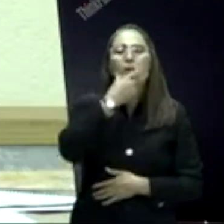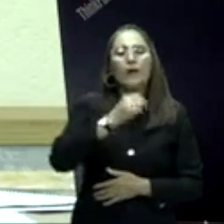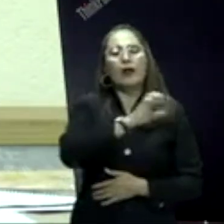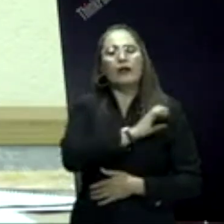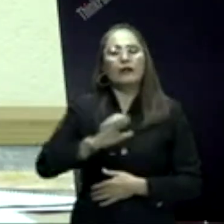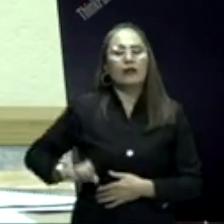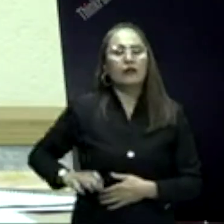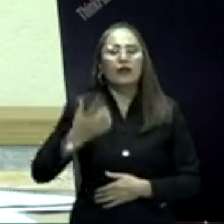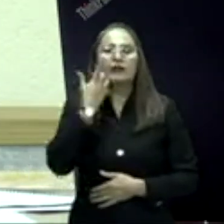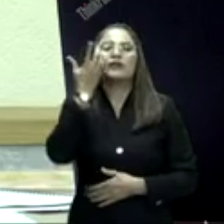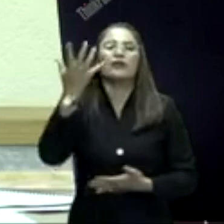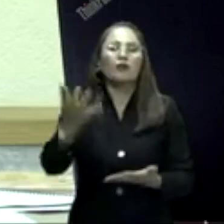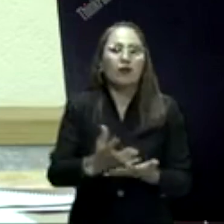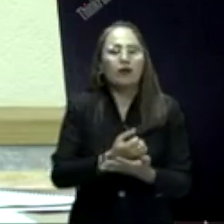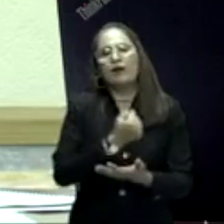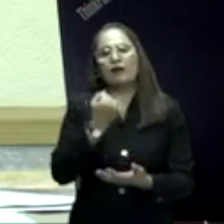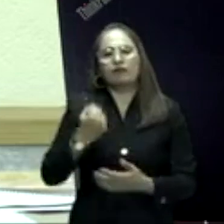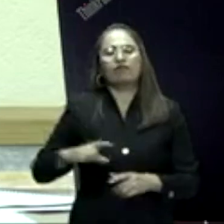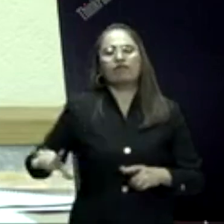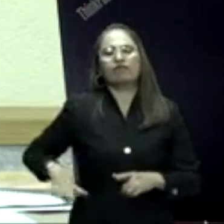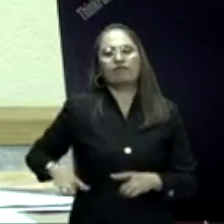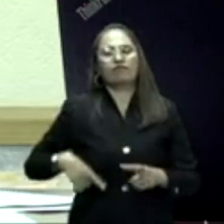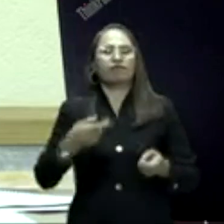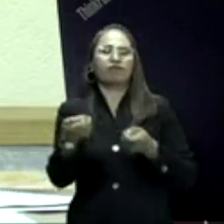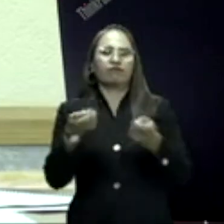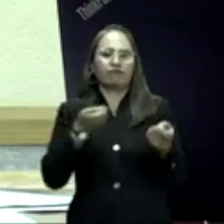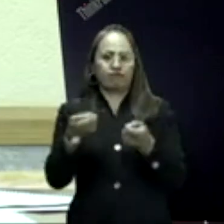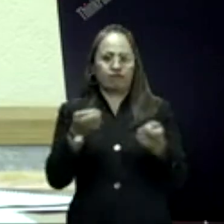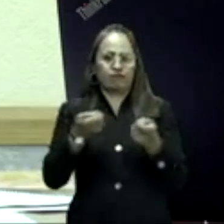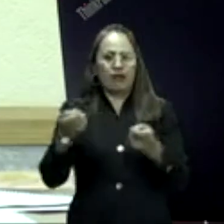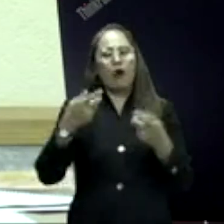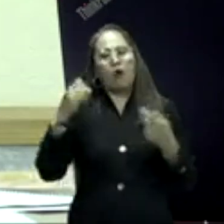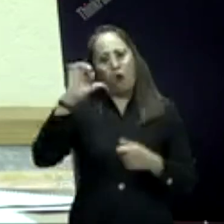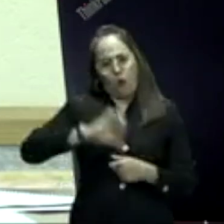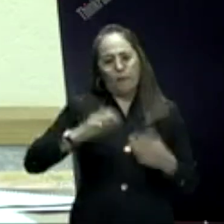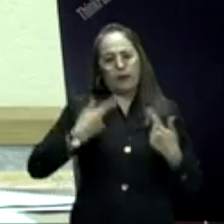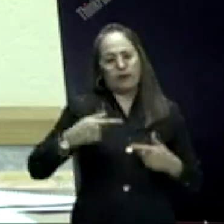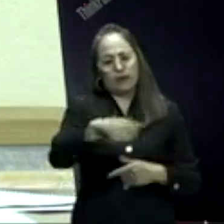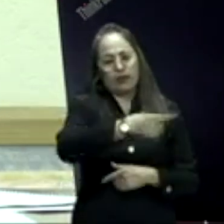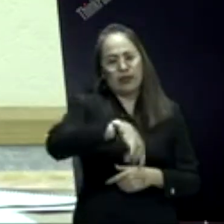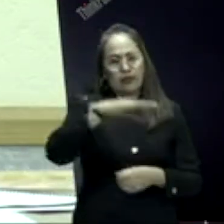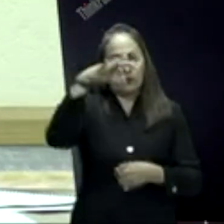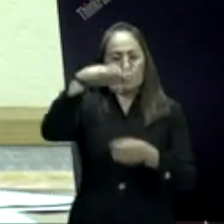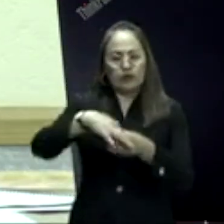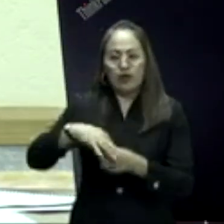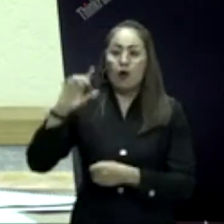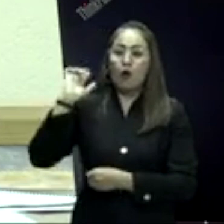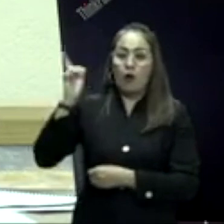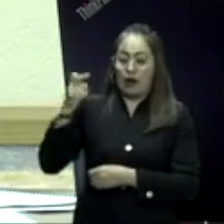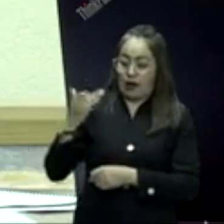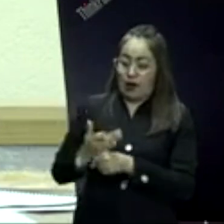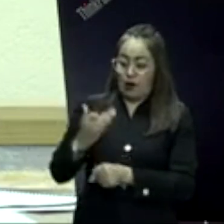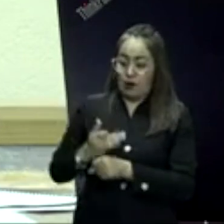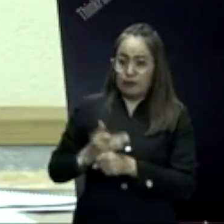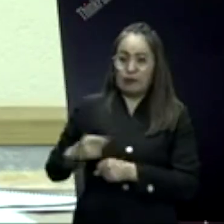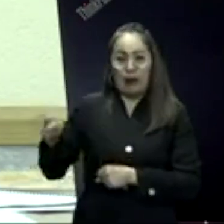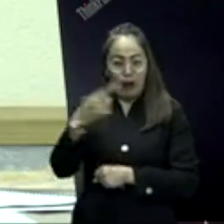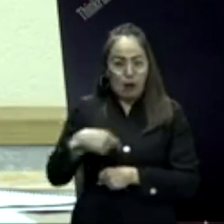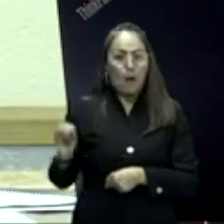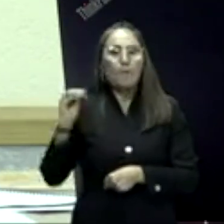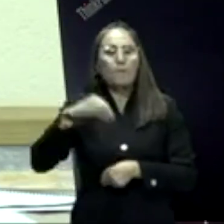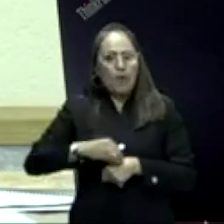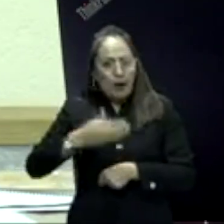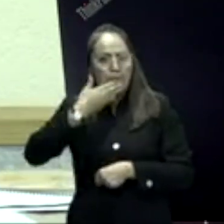gobernar a las y los ciudadanos que hoy van a votar. Ojalá y estén a la altura, desde ahora mismo, desde hoy en la